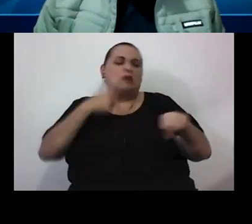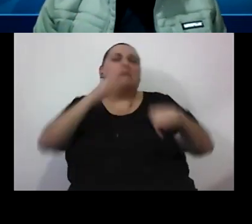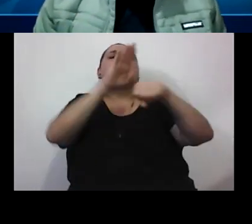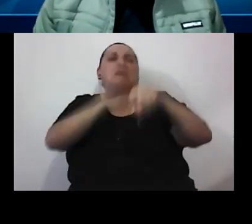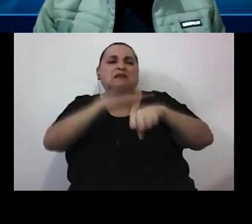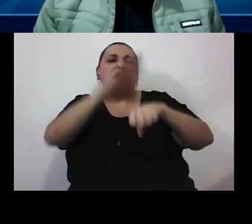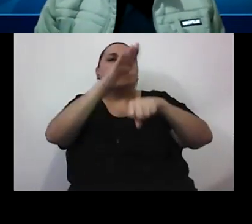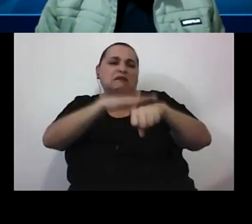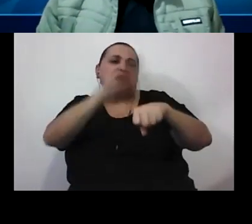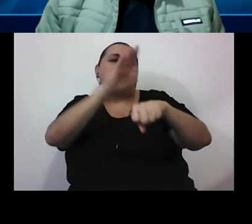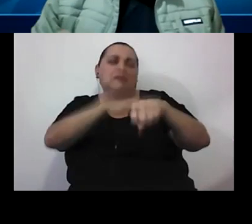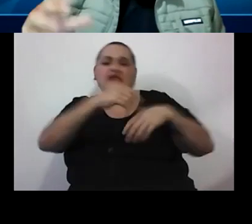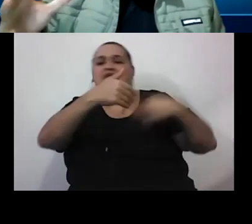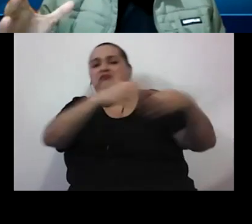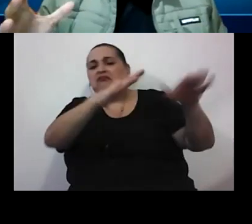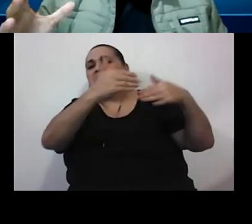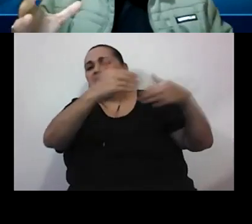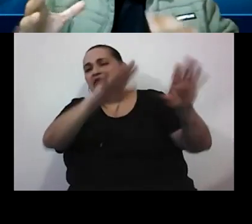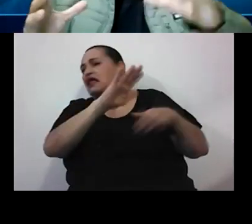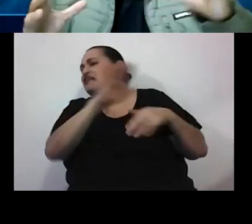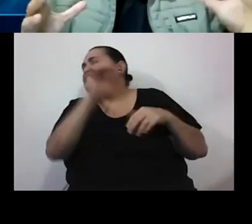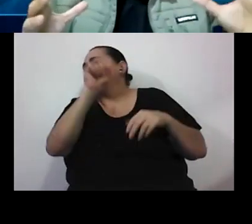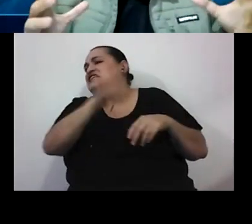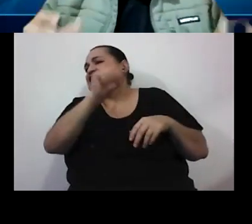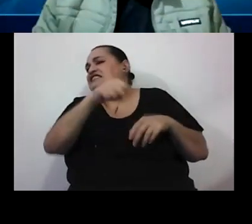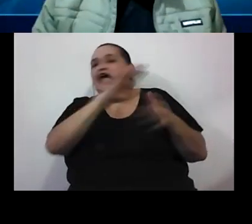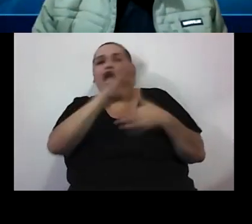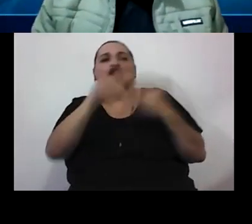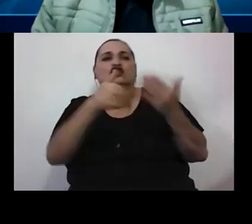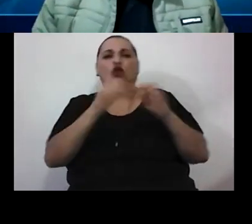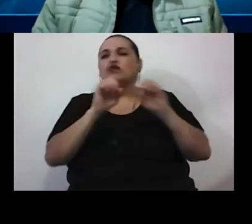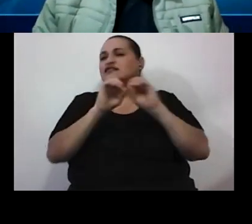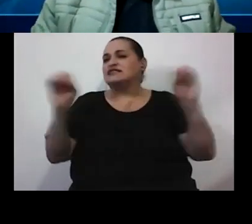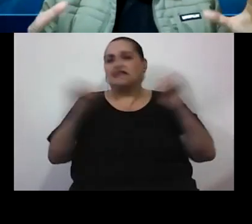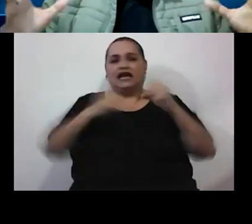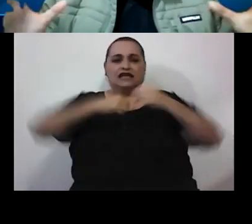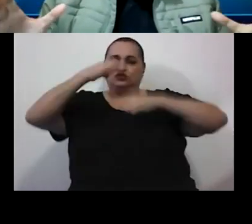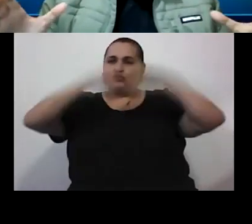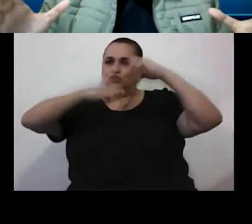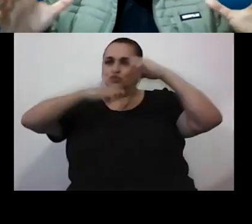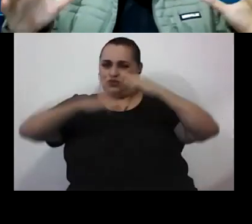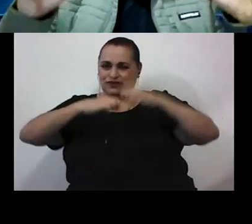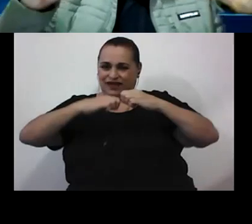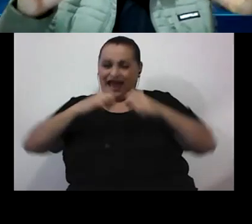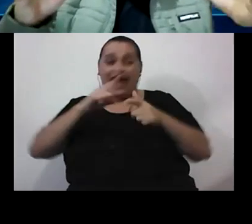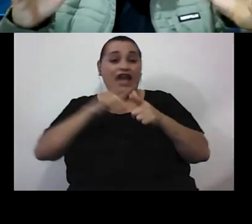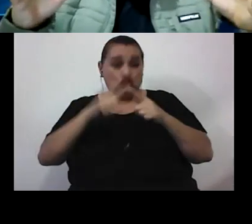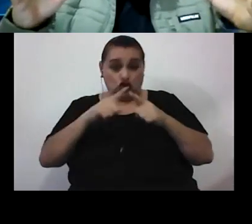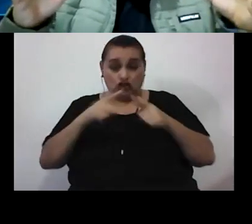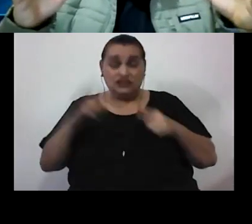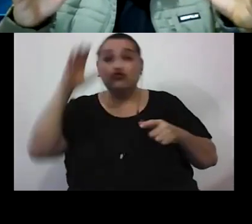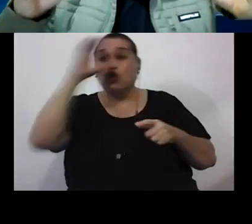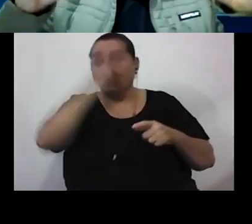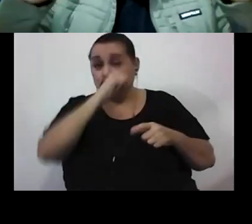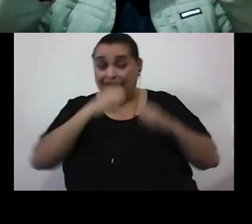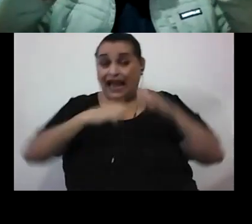permisivos, complacientes, porque decimos sí a todo, pero sin estructura. Entonces, reconocemos que la